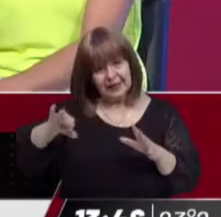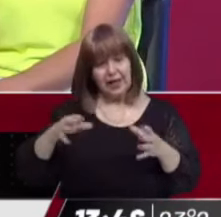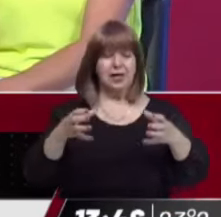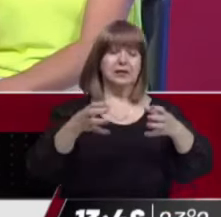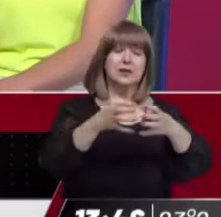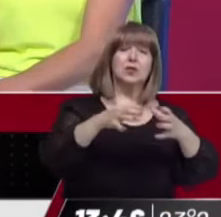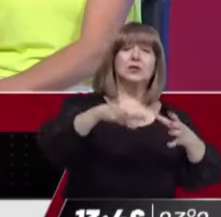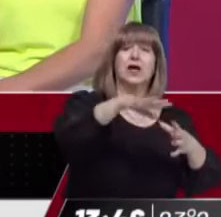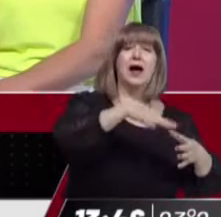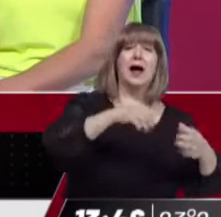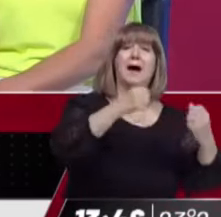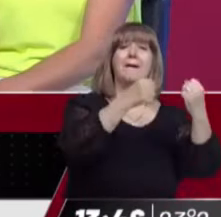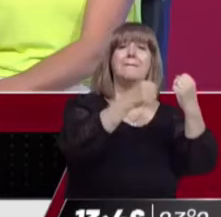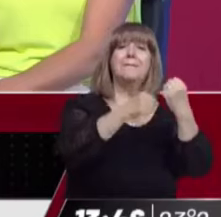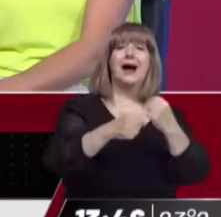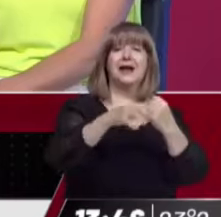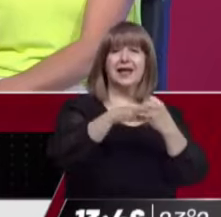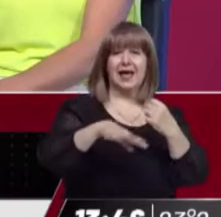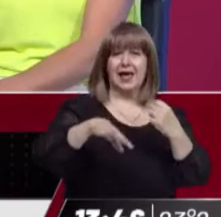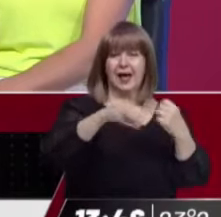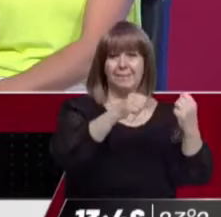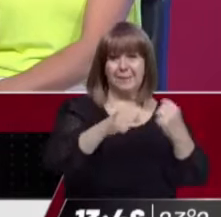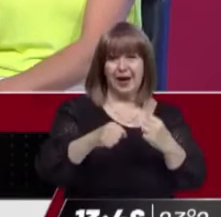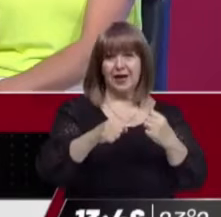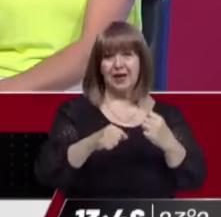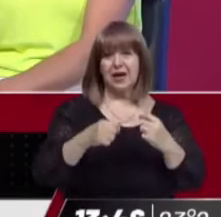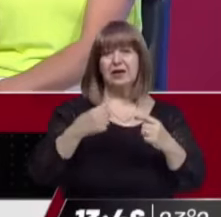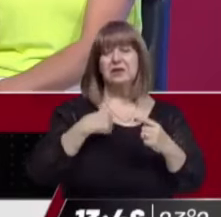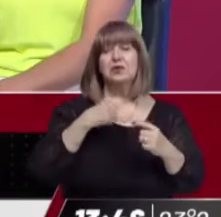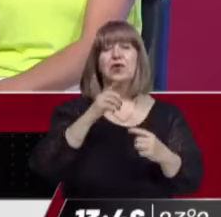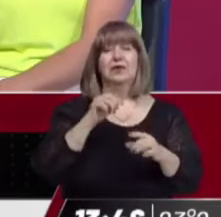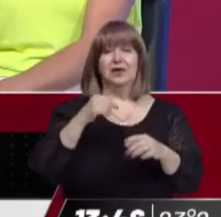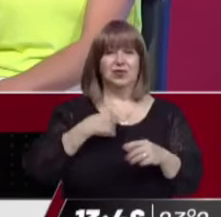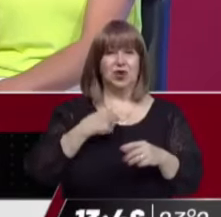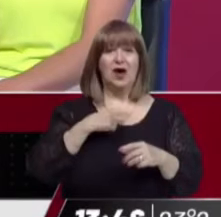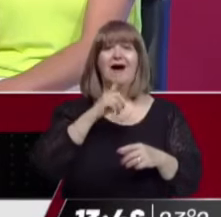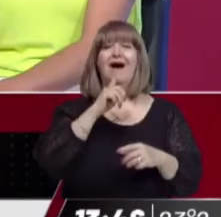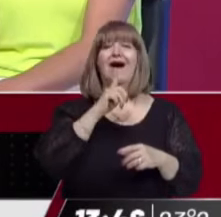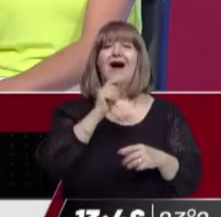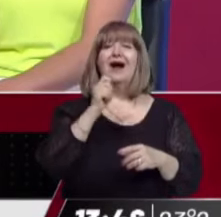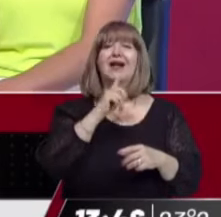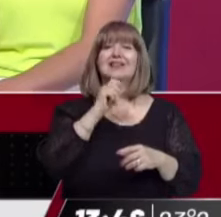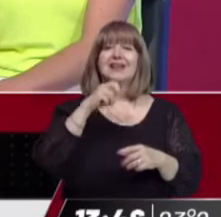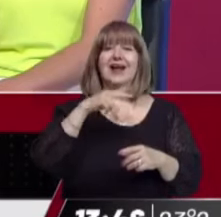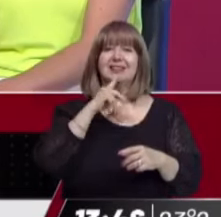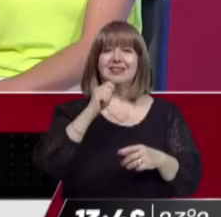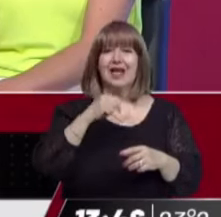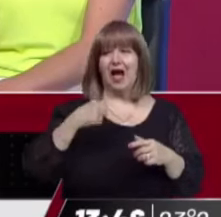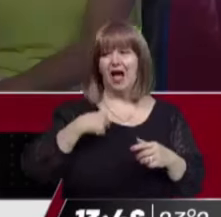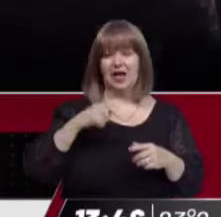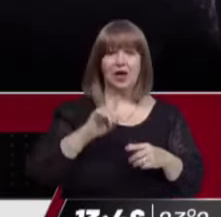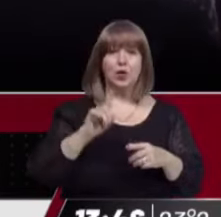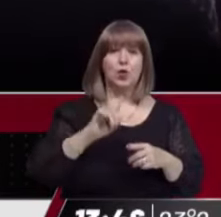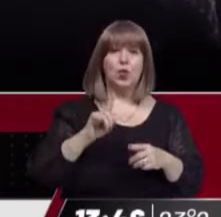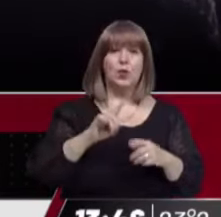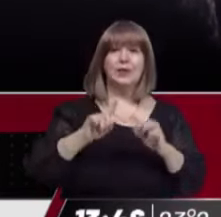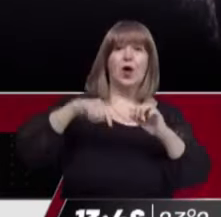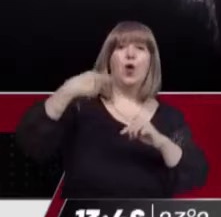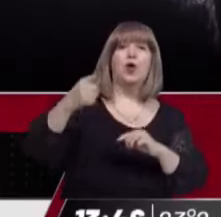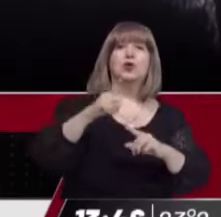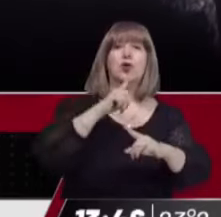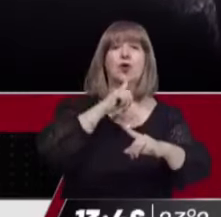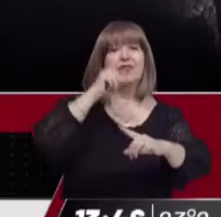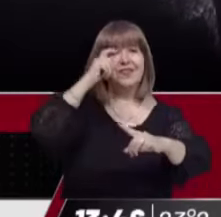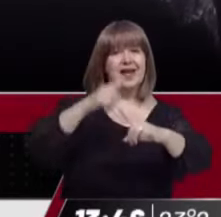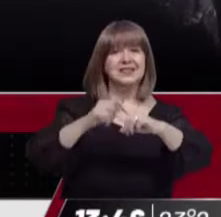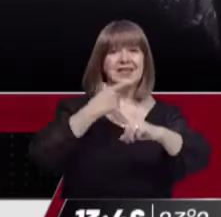parques, particularmente en la otra costa. Yo estoy en la costa este, ahora en Atlanta. En la costa oeste hay más tradición de hacer esto, también en Texas